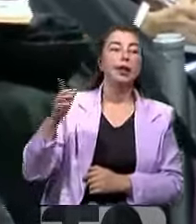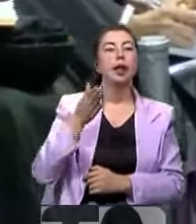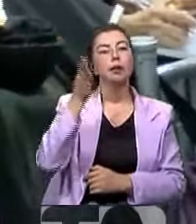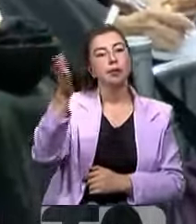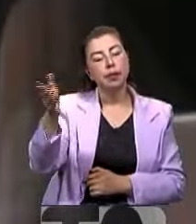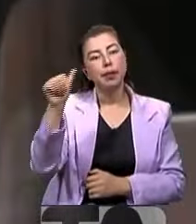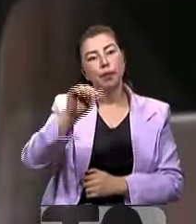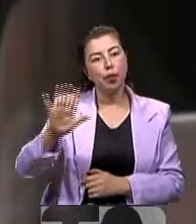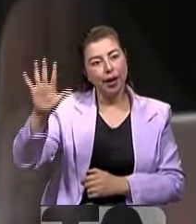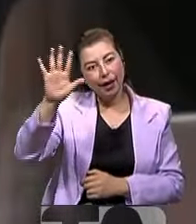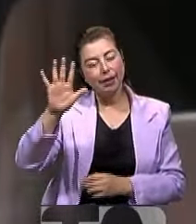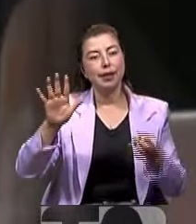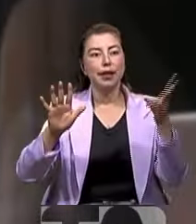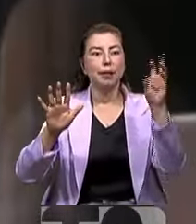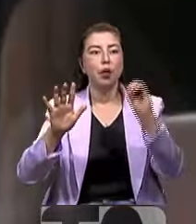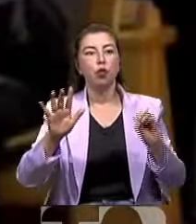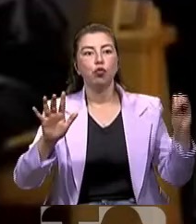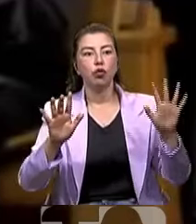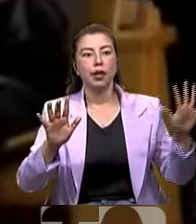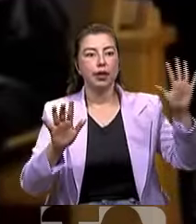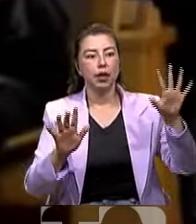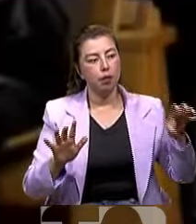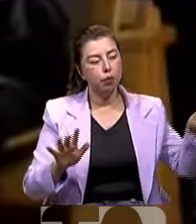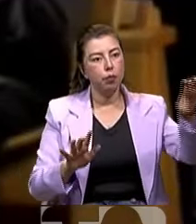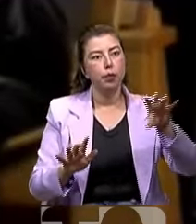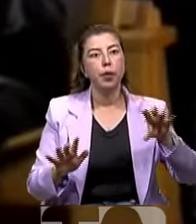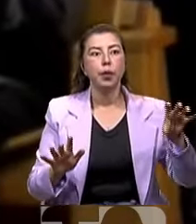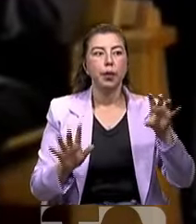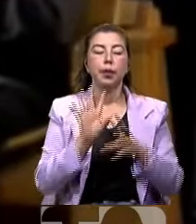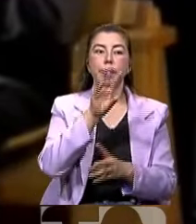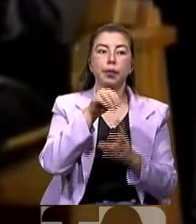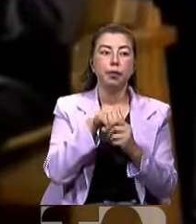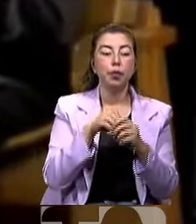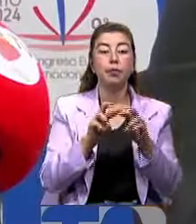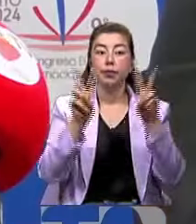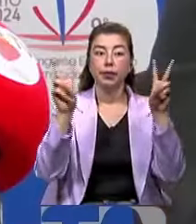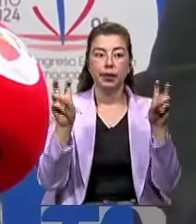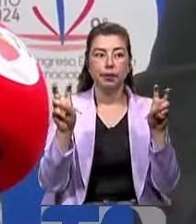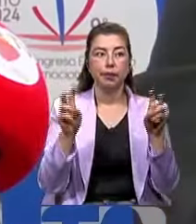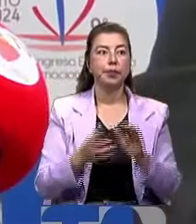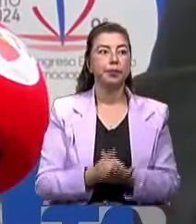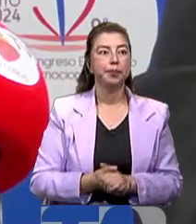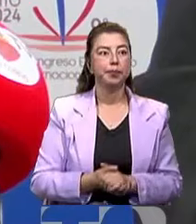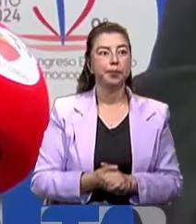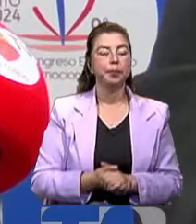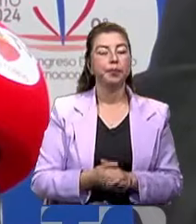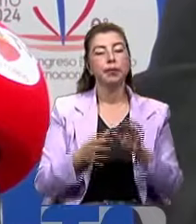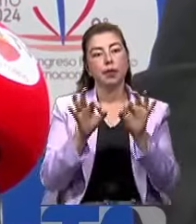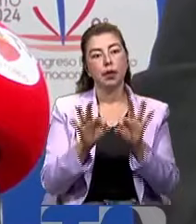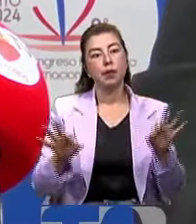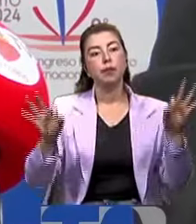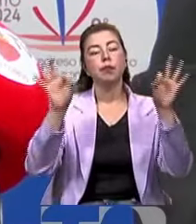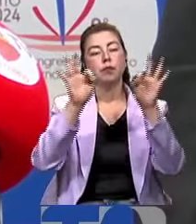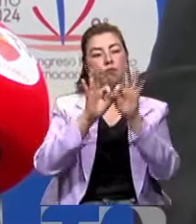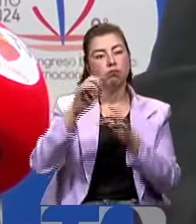y Oceanía. La ponencia del cardenal fue acerca de la Iglesia Sinodal, el tema de la jornada. Es necesario tomar conciencia